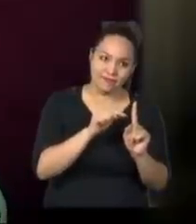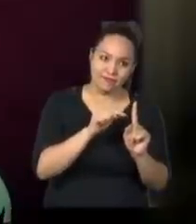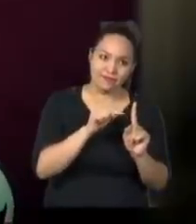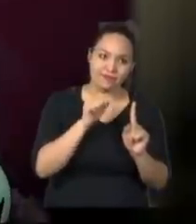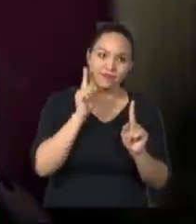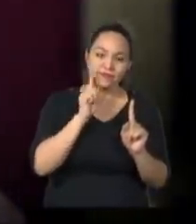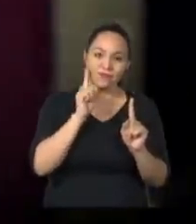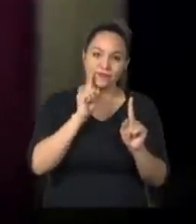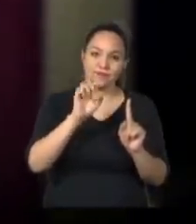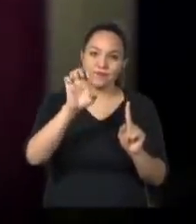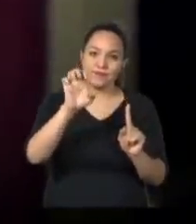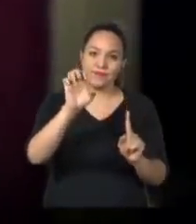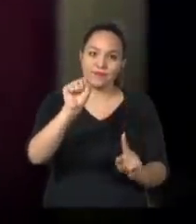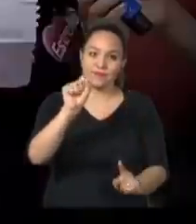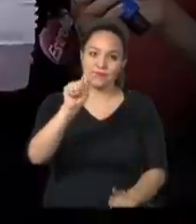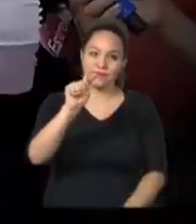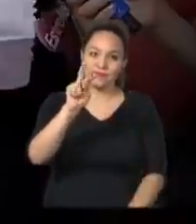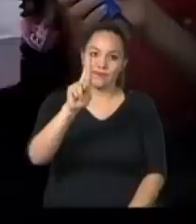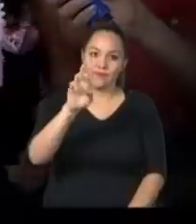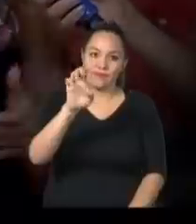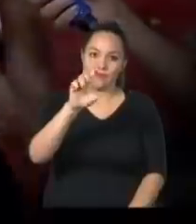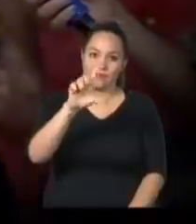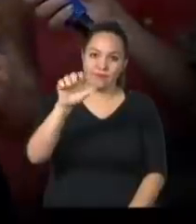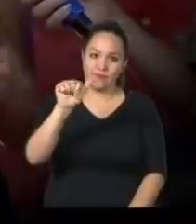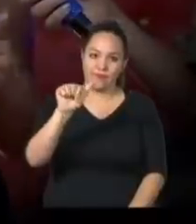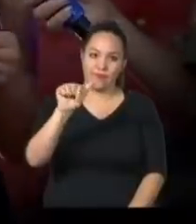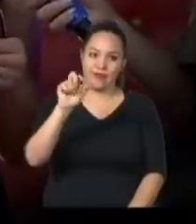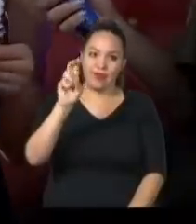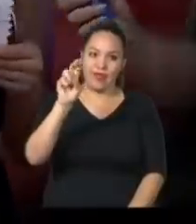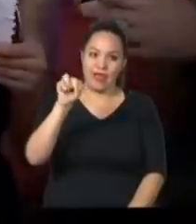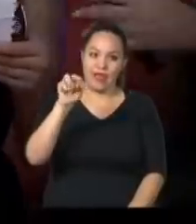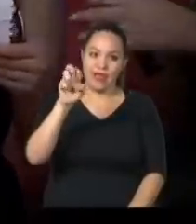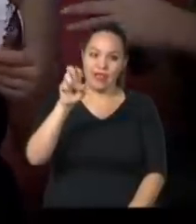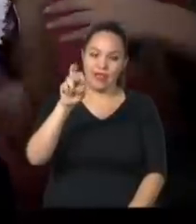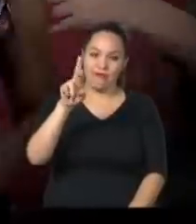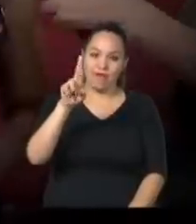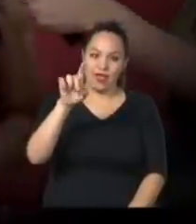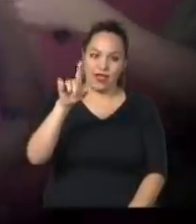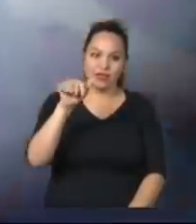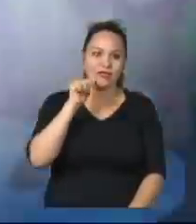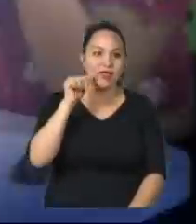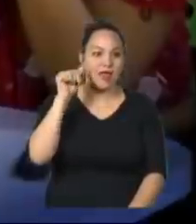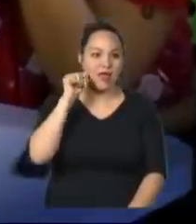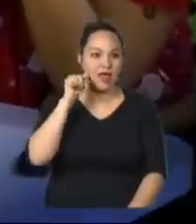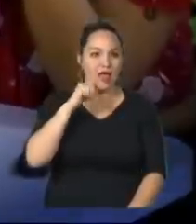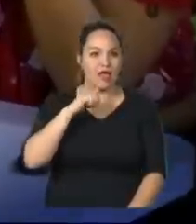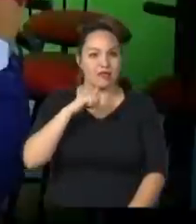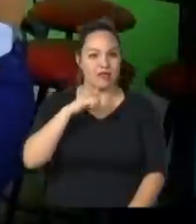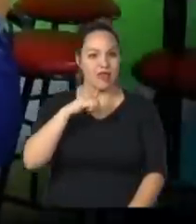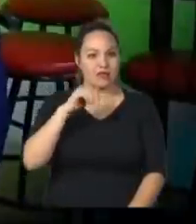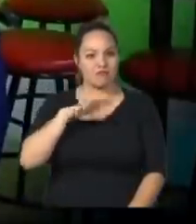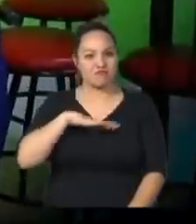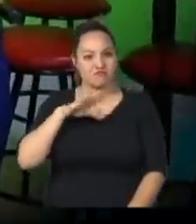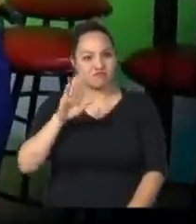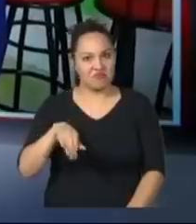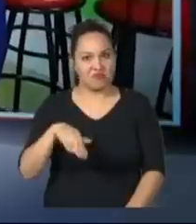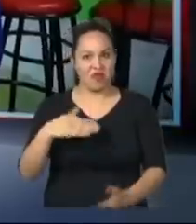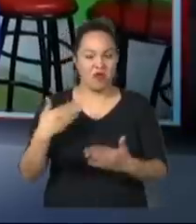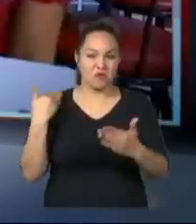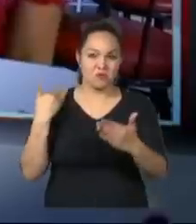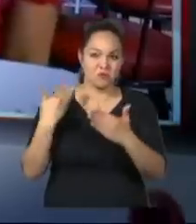Estrella Hernández Nevares, falleció el día de ayer, a sus 21